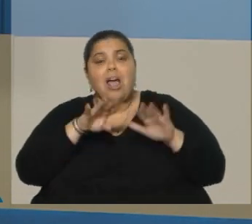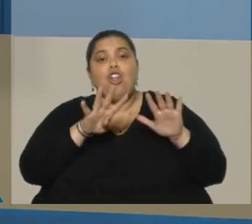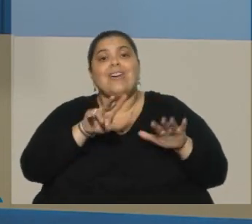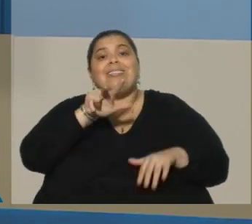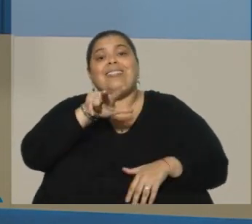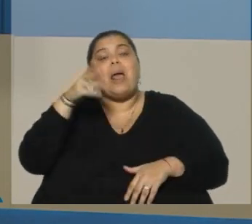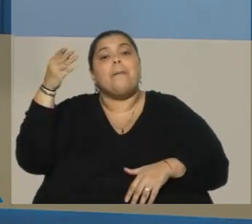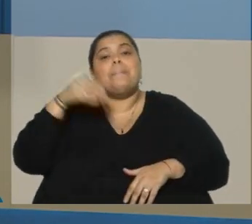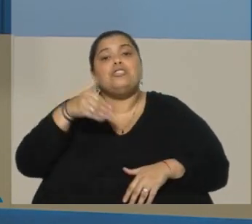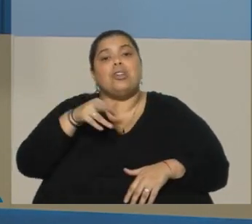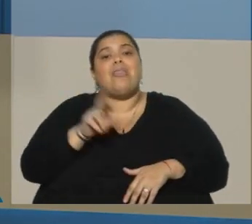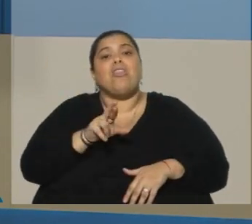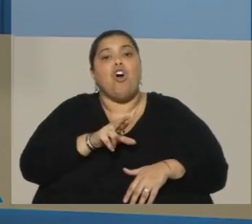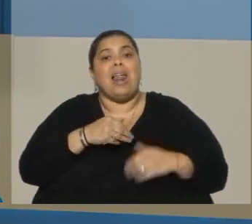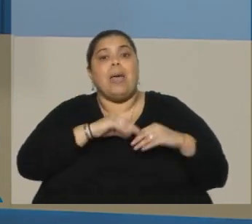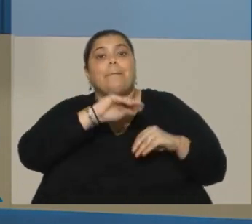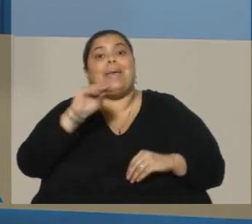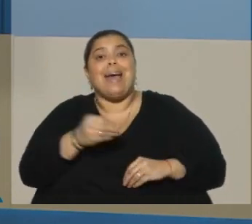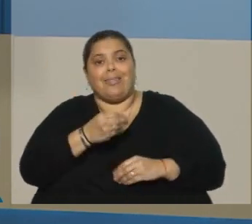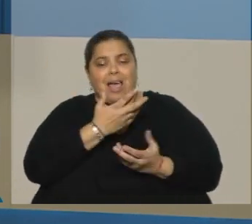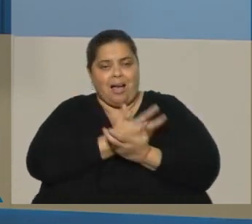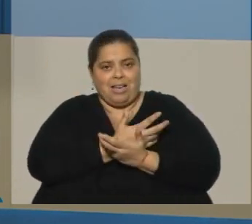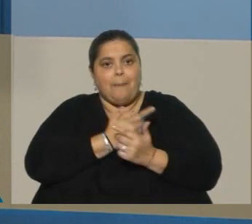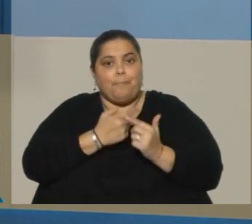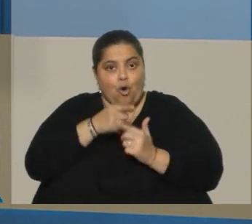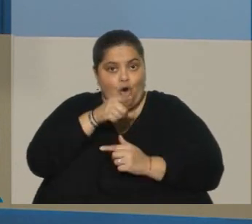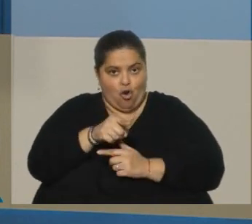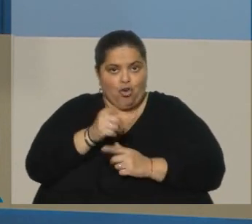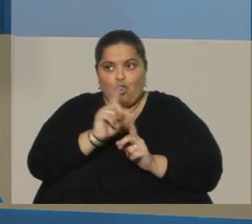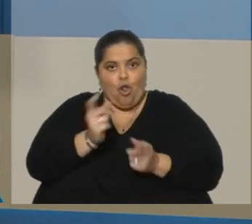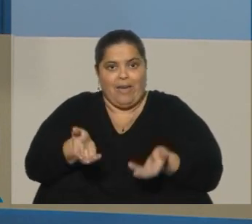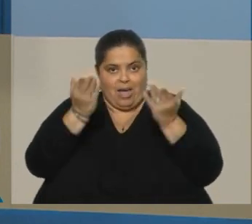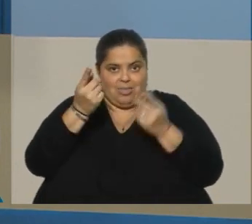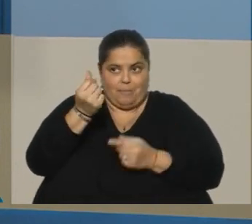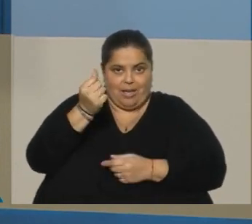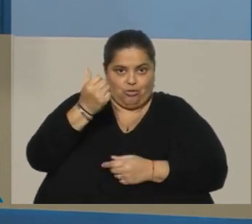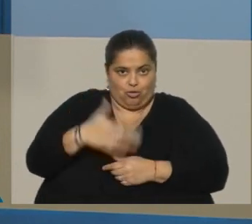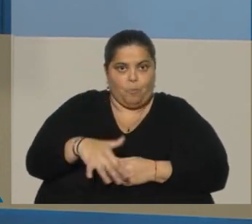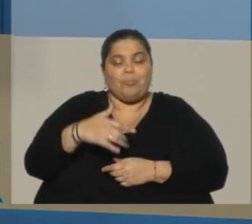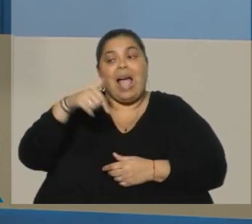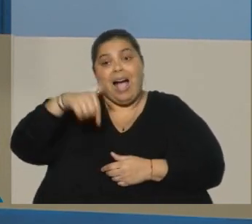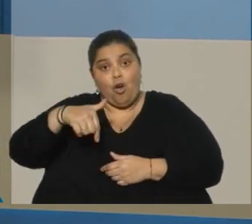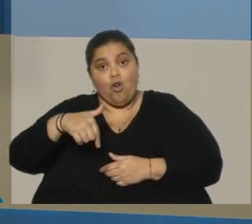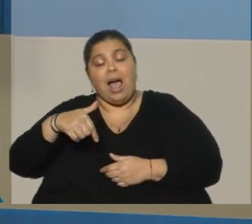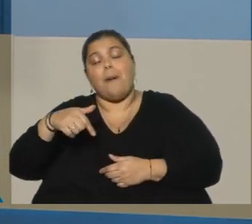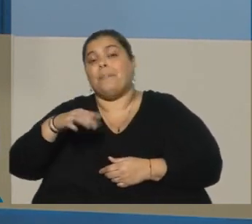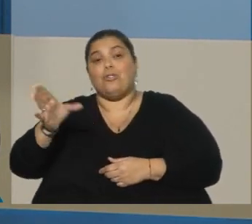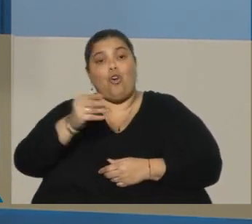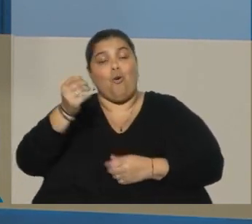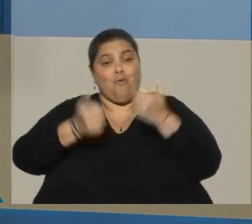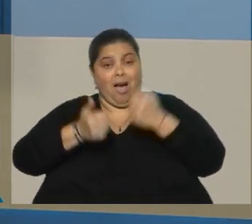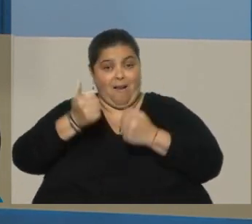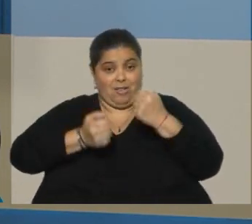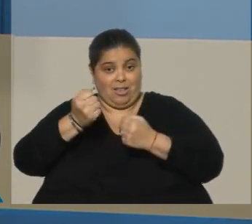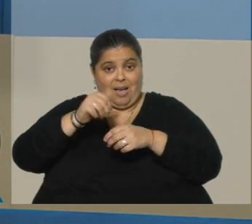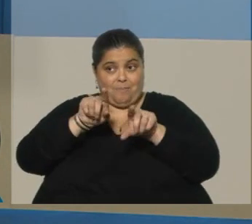tiene una contracara, Leo, sí. Y hay que tener en cuenta que en este momento las refinerías del mundo están haciendo mucho dinero. Uh-huh. Y